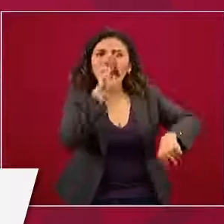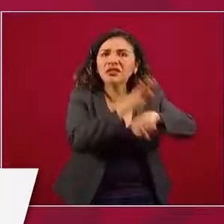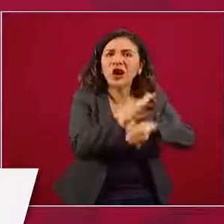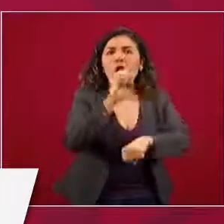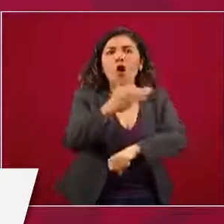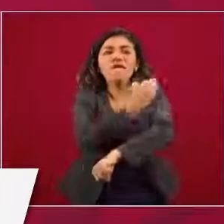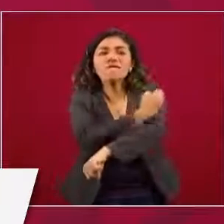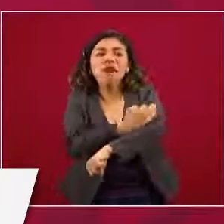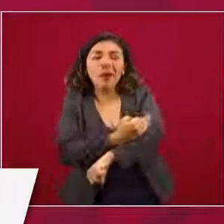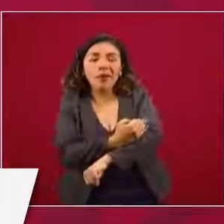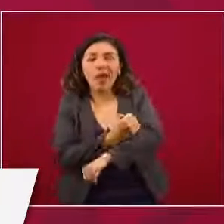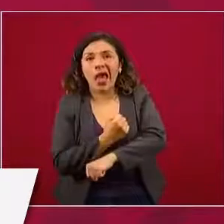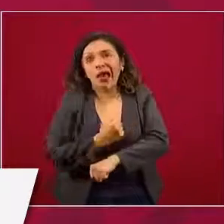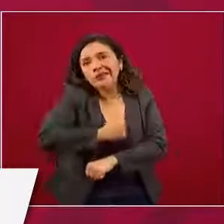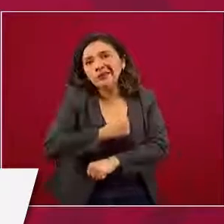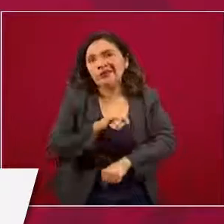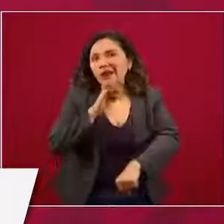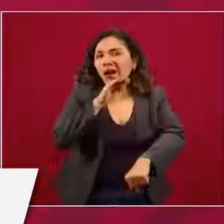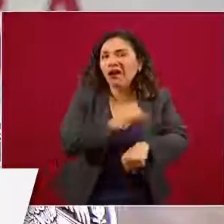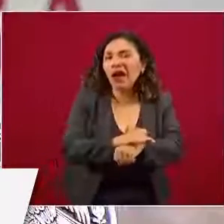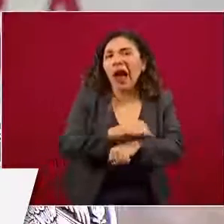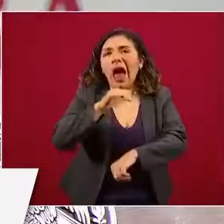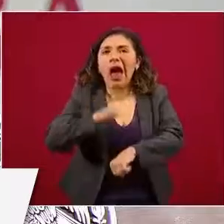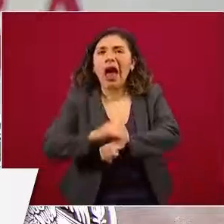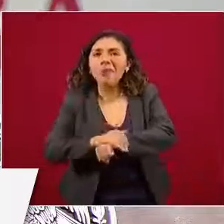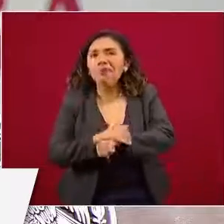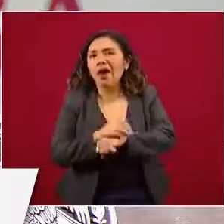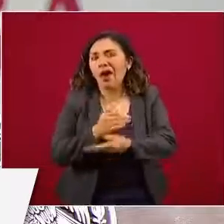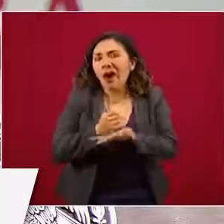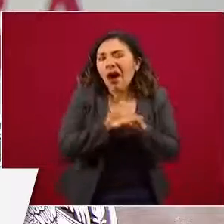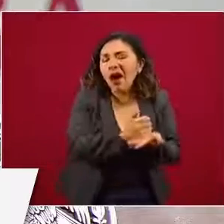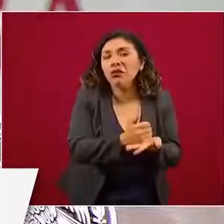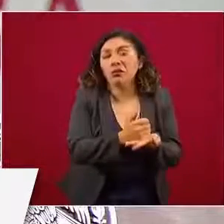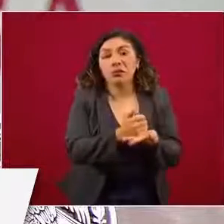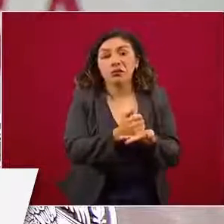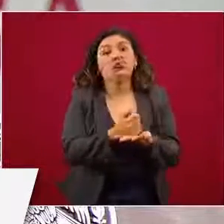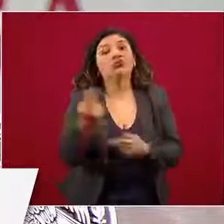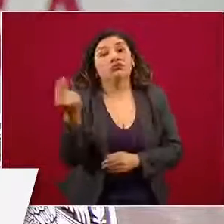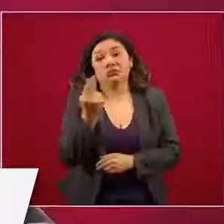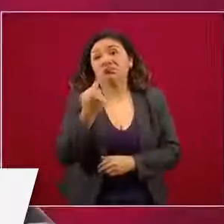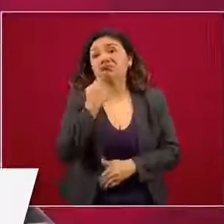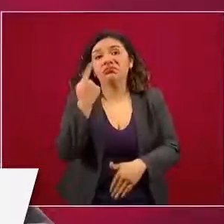familiares, amigos, que se denuncie